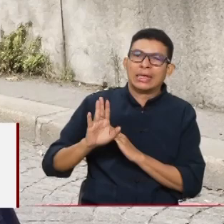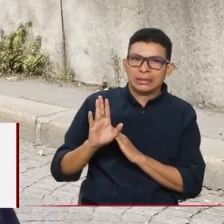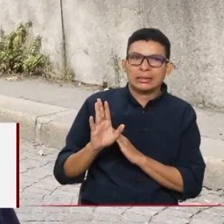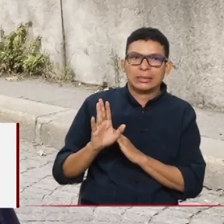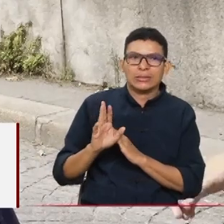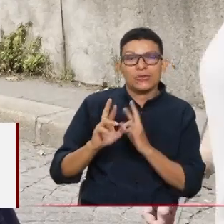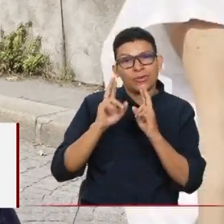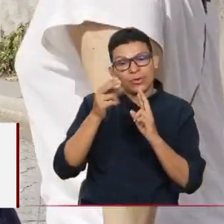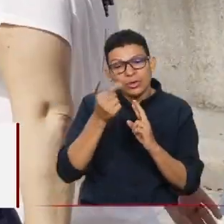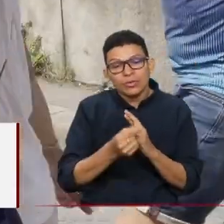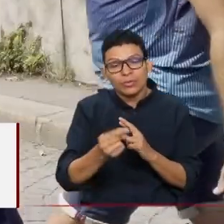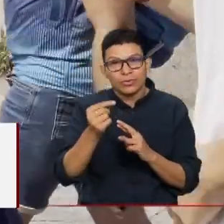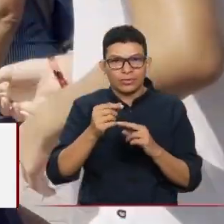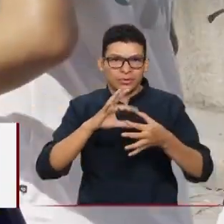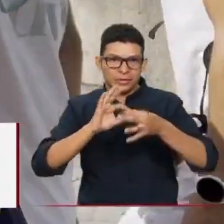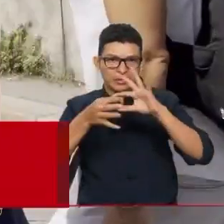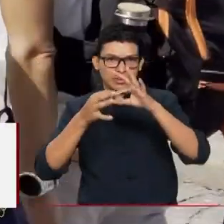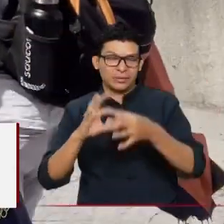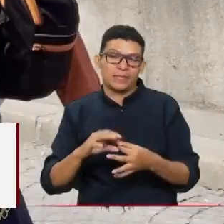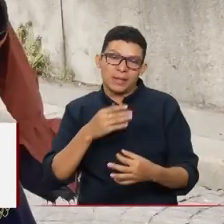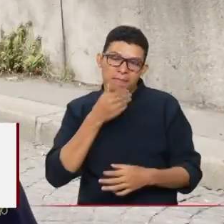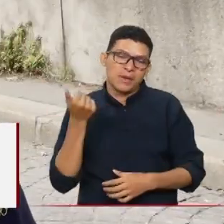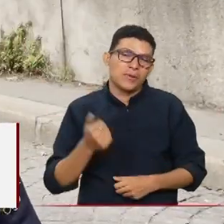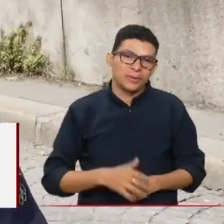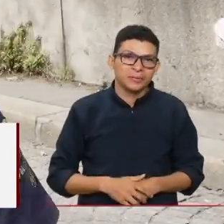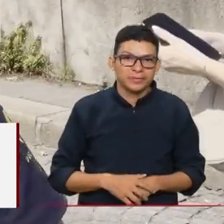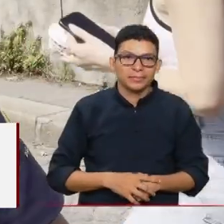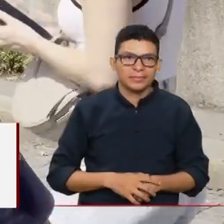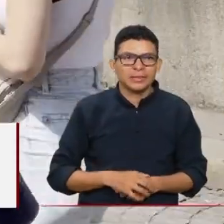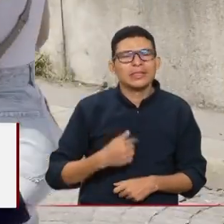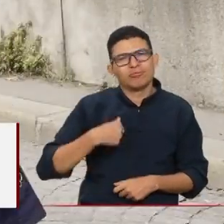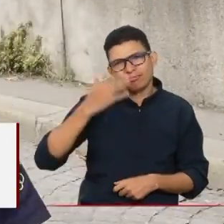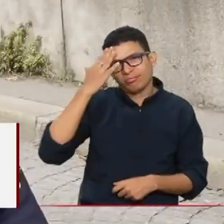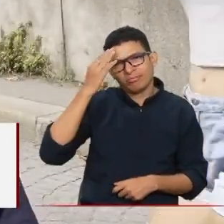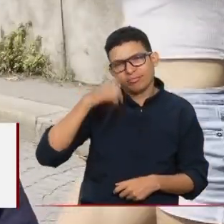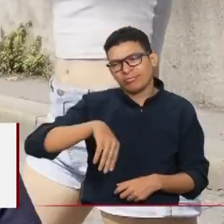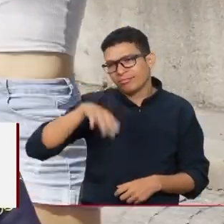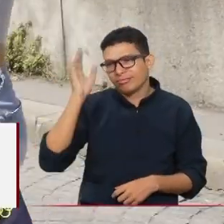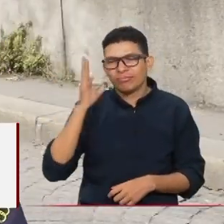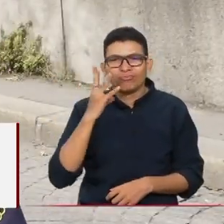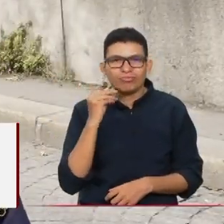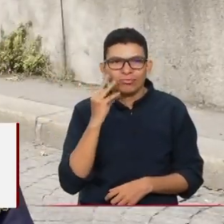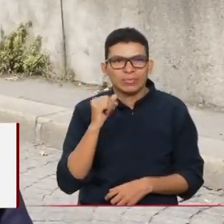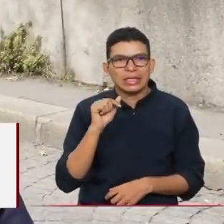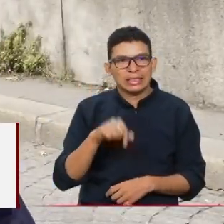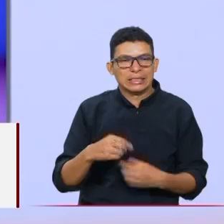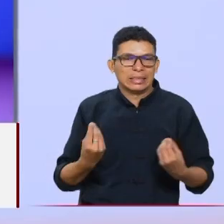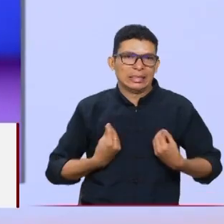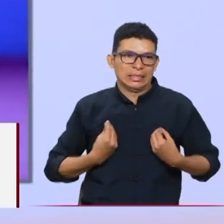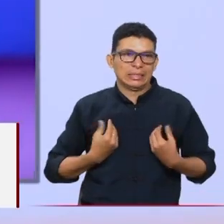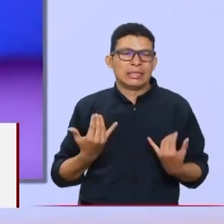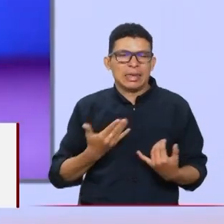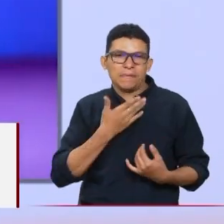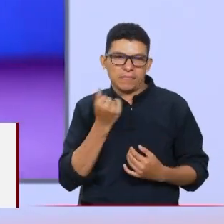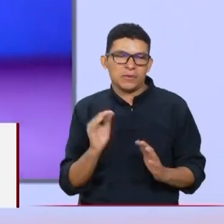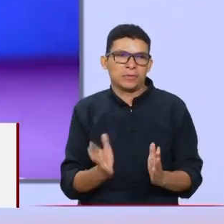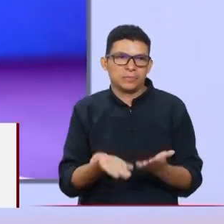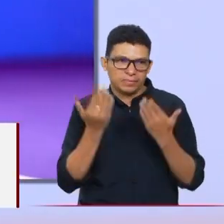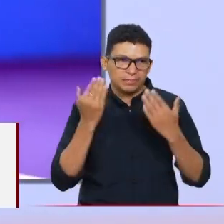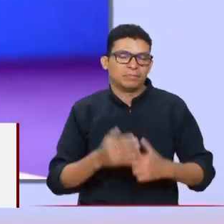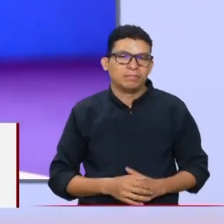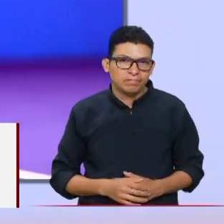poder estar en los próximos Olímpicos para que sea mucho mejor, y ya sé cómo se siente esto, ya sé la experiencia que se vive en esto, así que va a ser muchísimo mejor, y